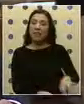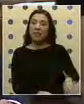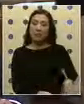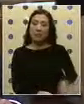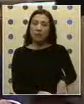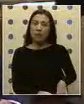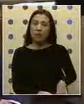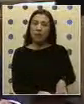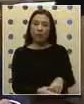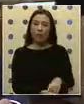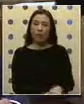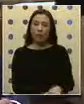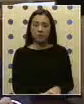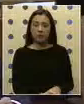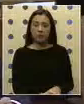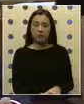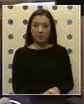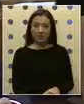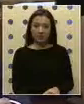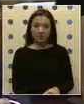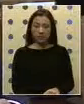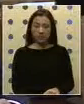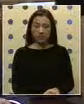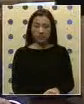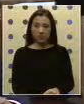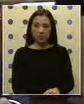la estatura para ello.